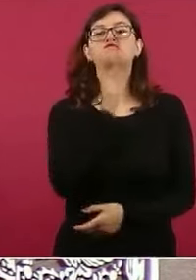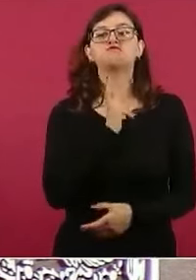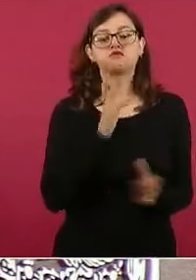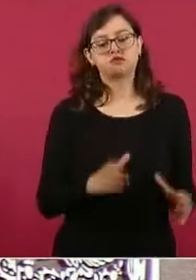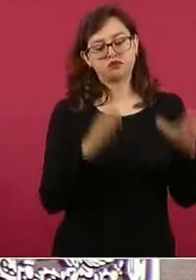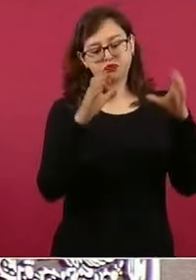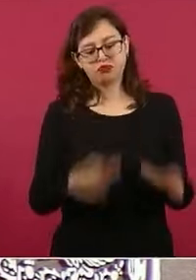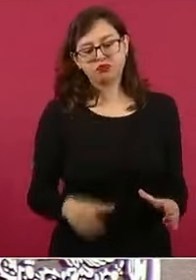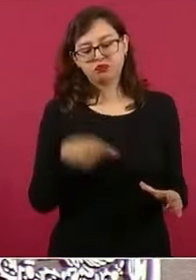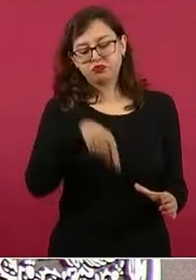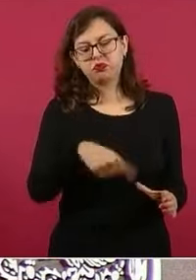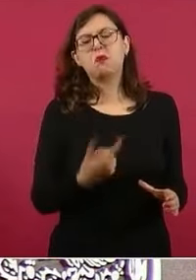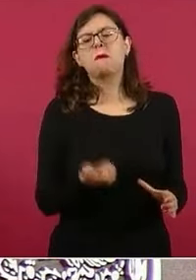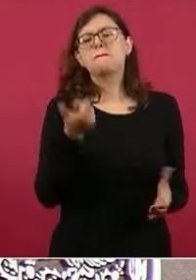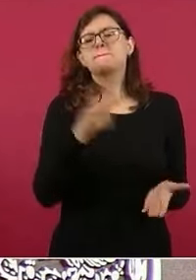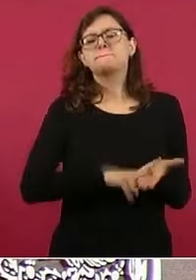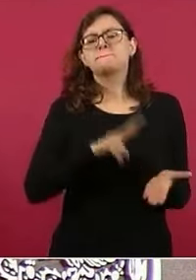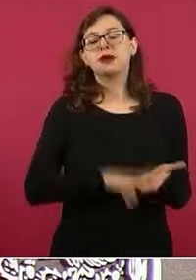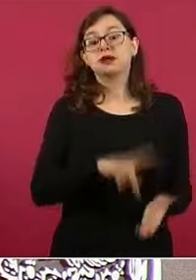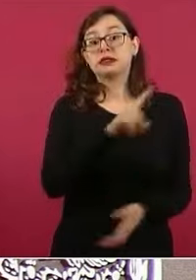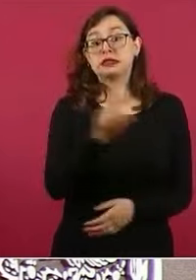de petróleo fue de